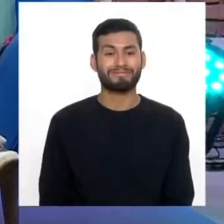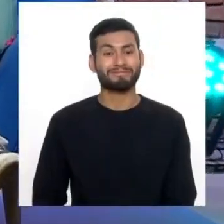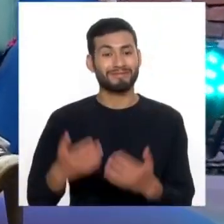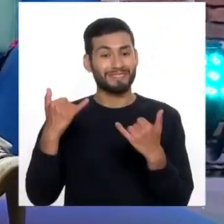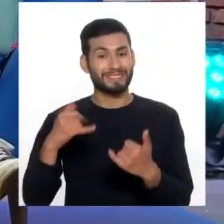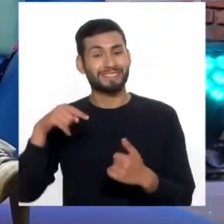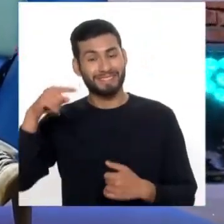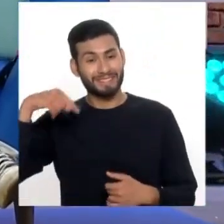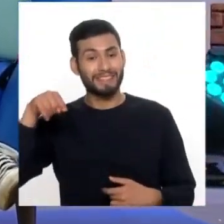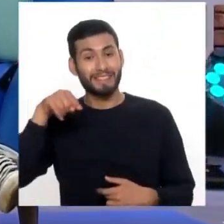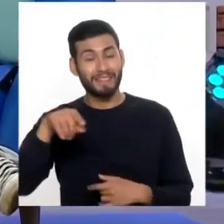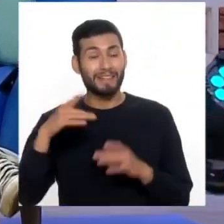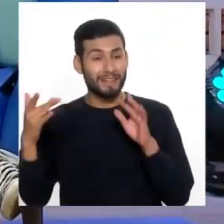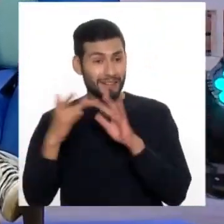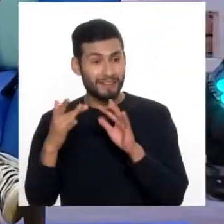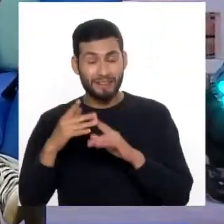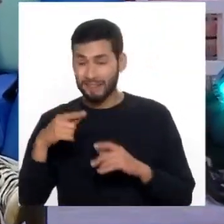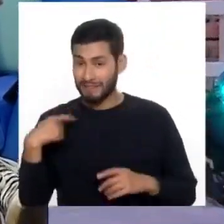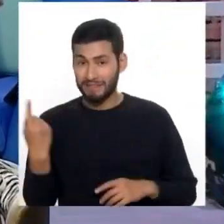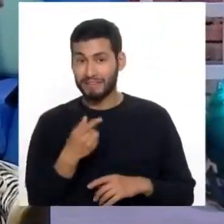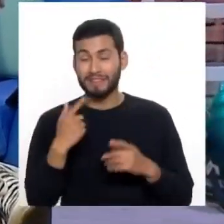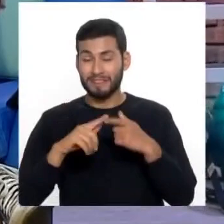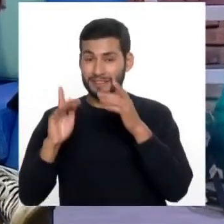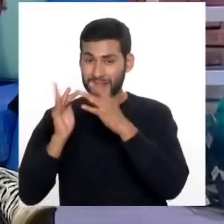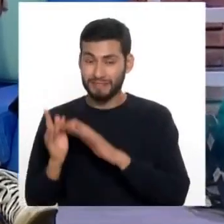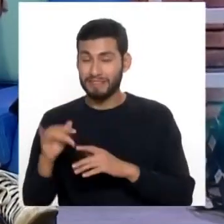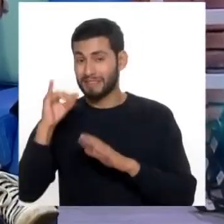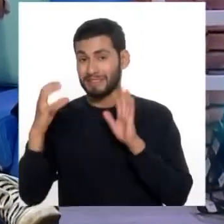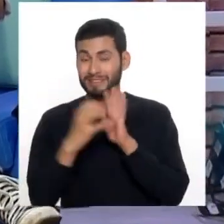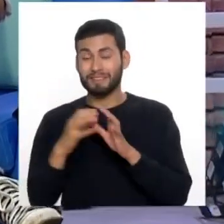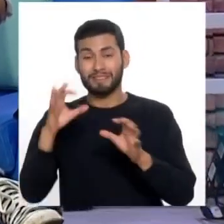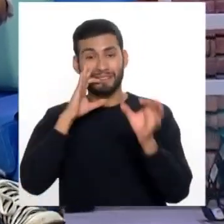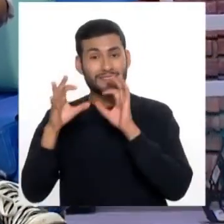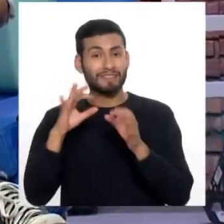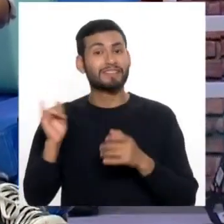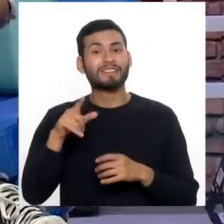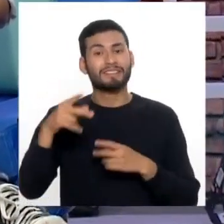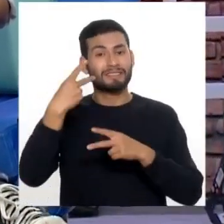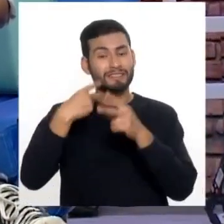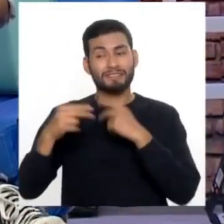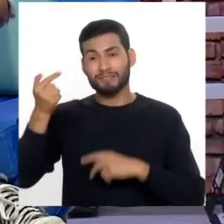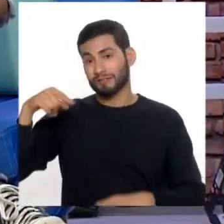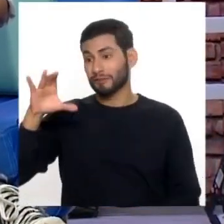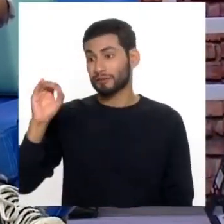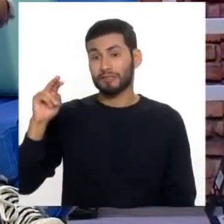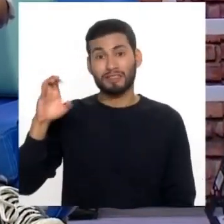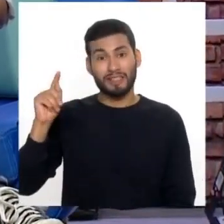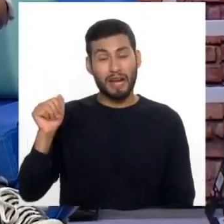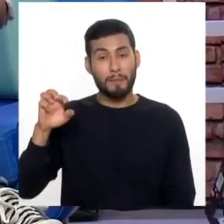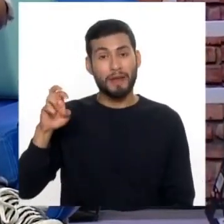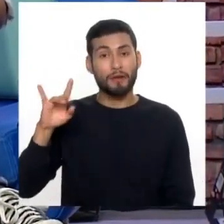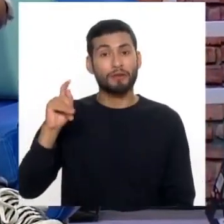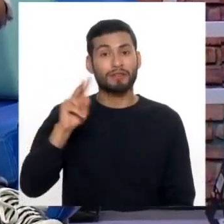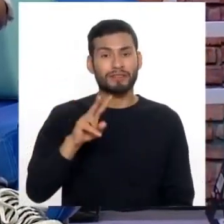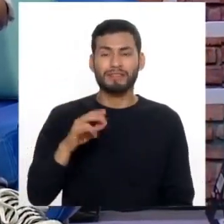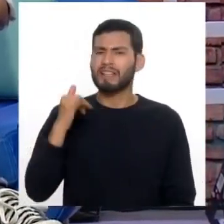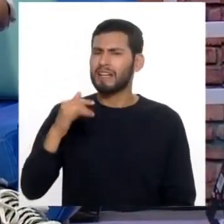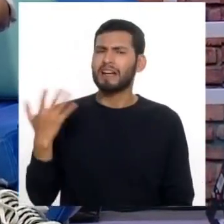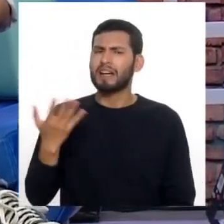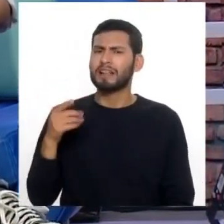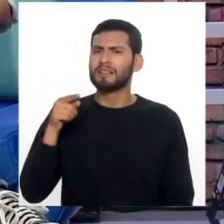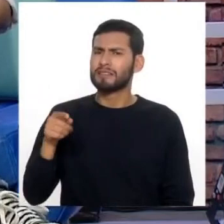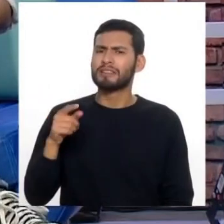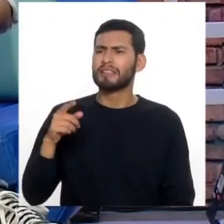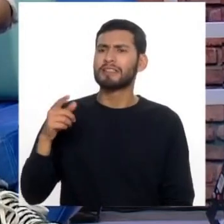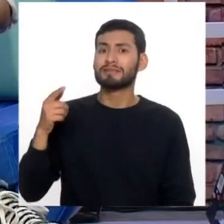Ya estamos de regreso y tú estás conectado con nosotros en redes sociales, en Instagram, en Facebook y también en TikTok como @ConectaPerúTV. Y la suspensión de